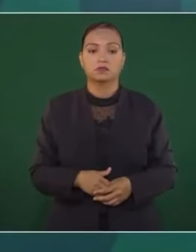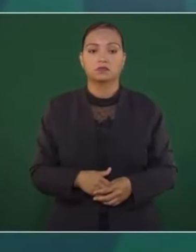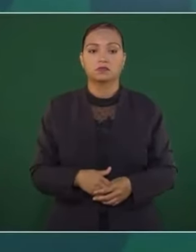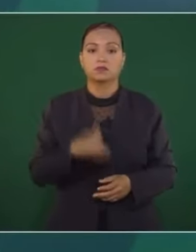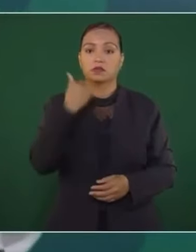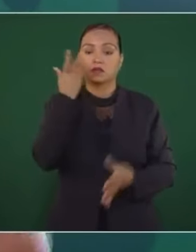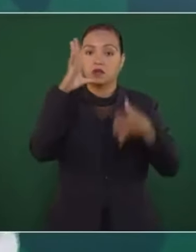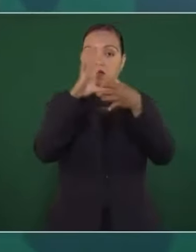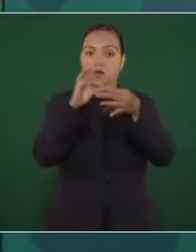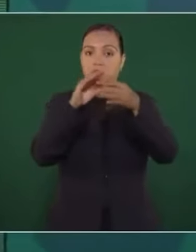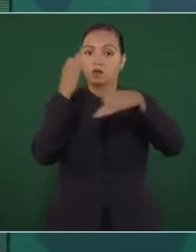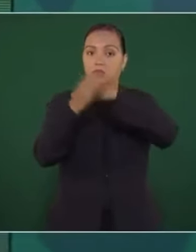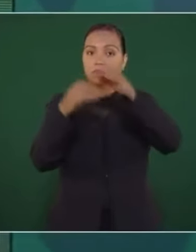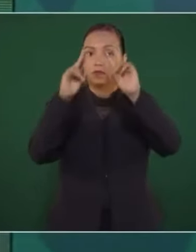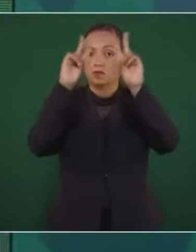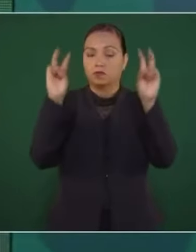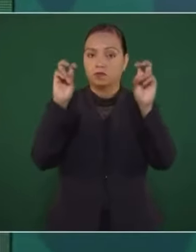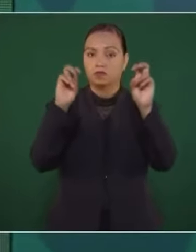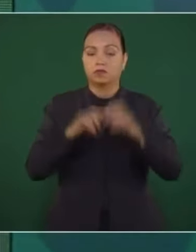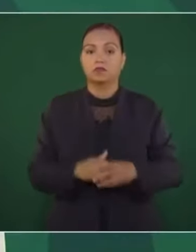de aclarar todo